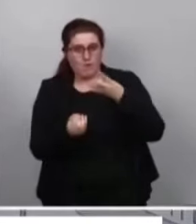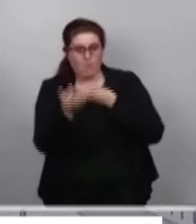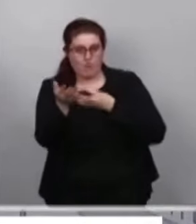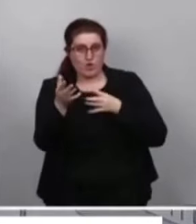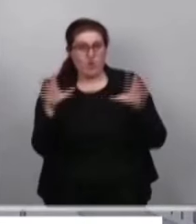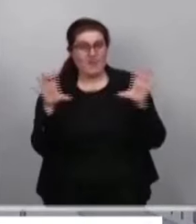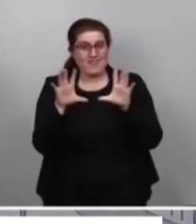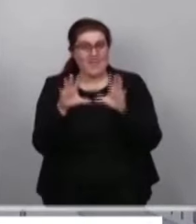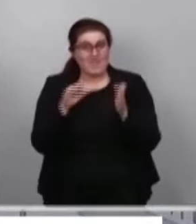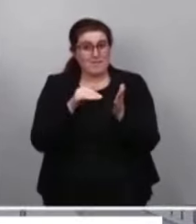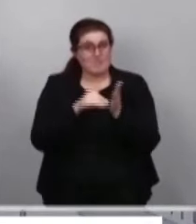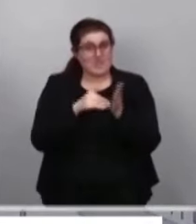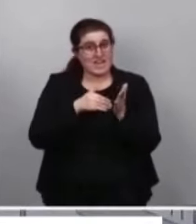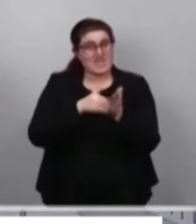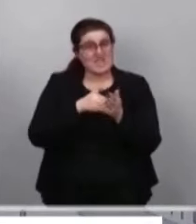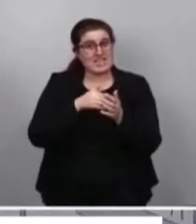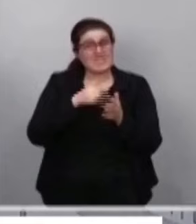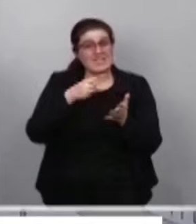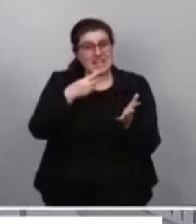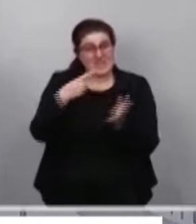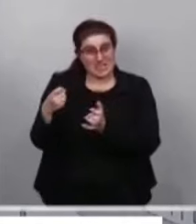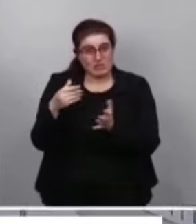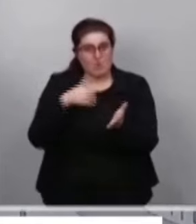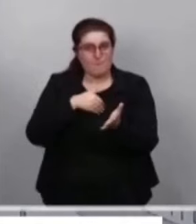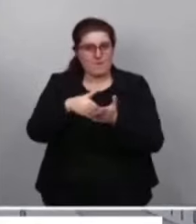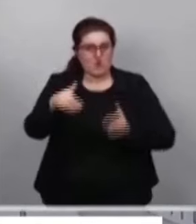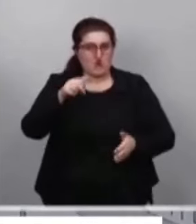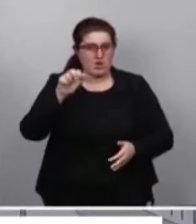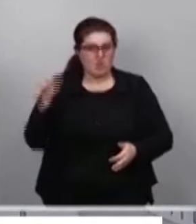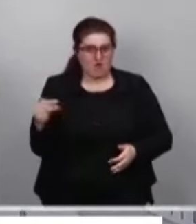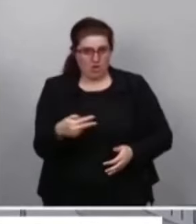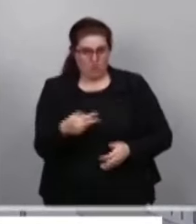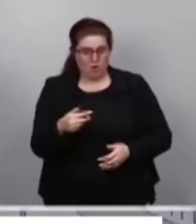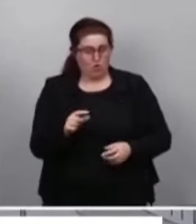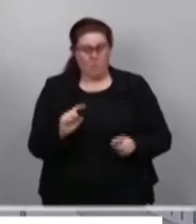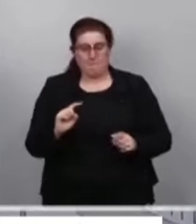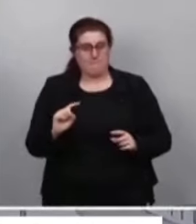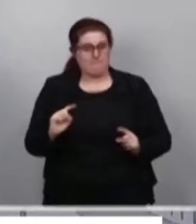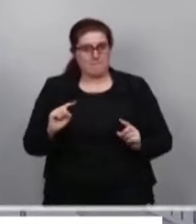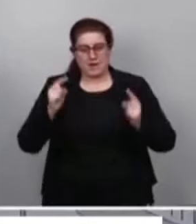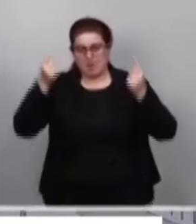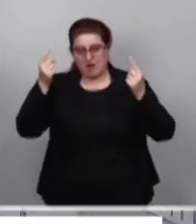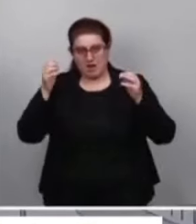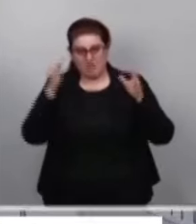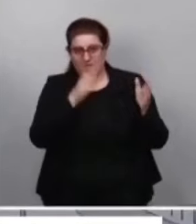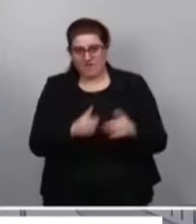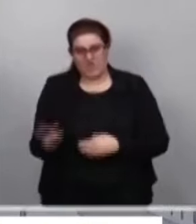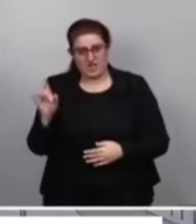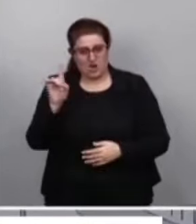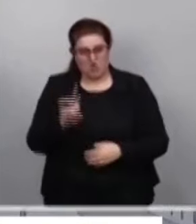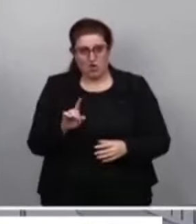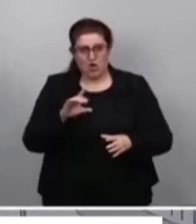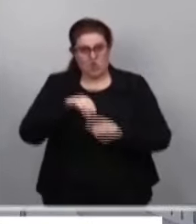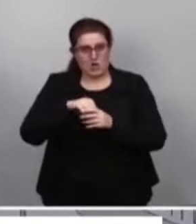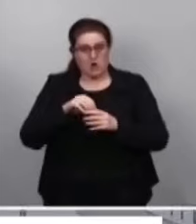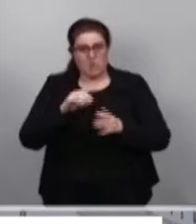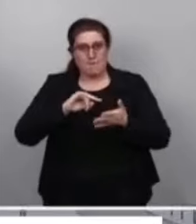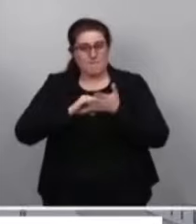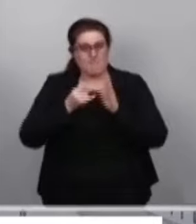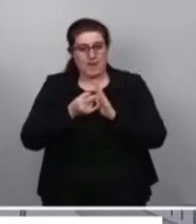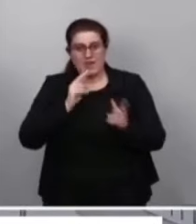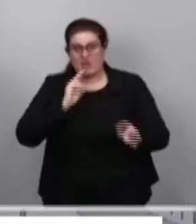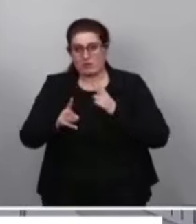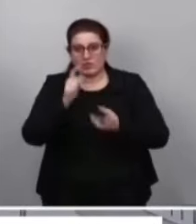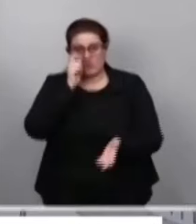Son 10.600 millones de euros. Esta primera respuesta de la primera de las fases de este plan de respuesta inmediata,